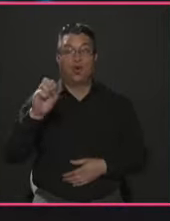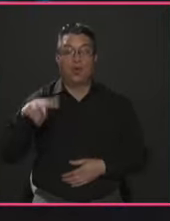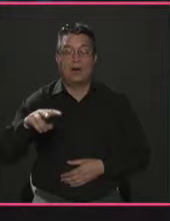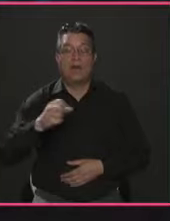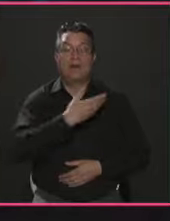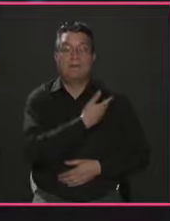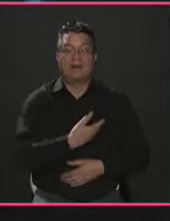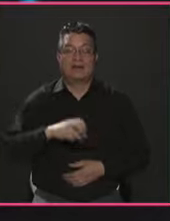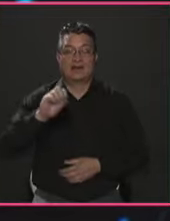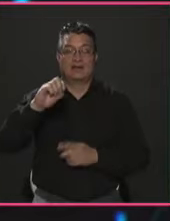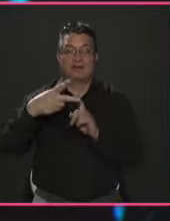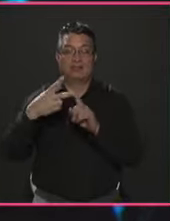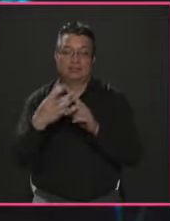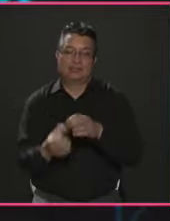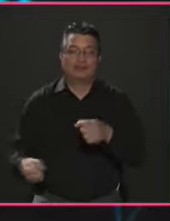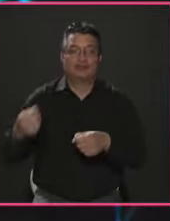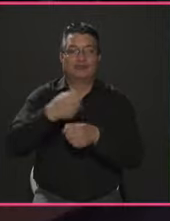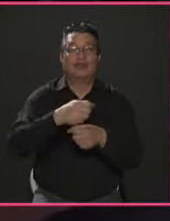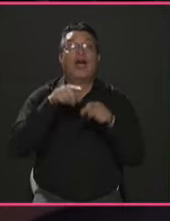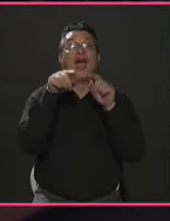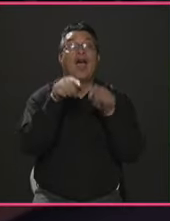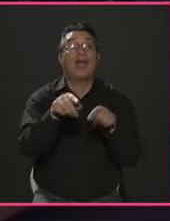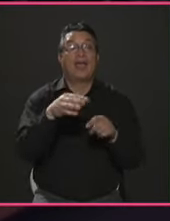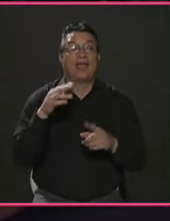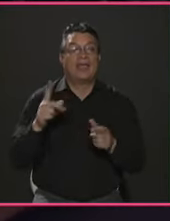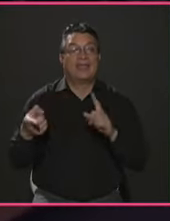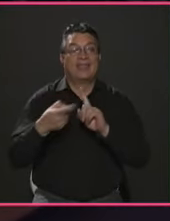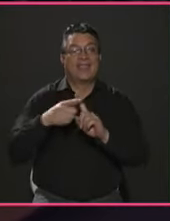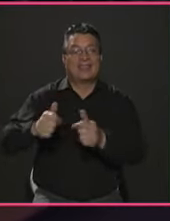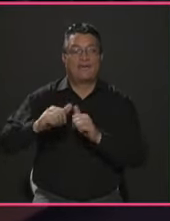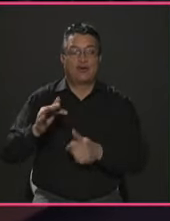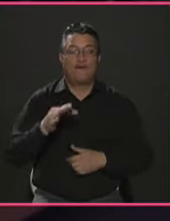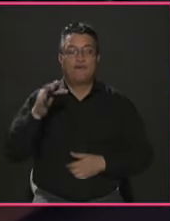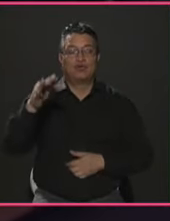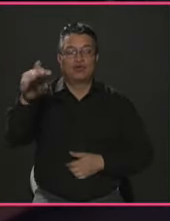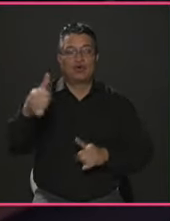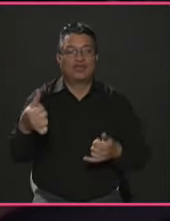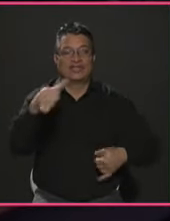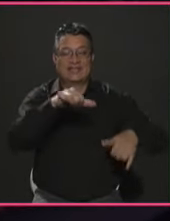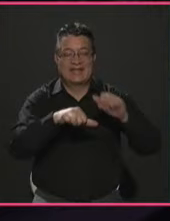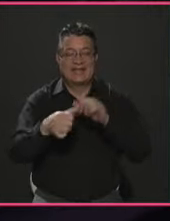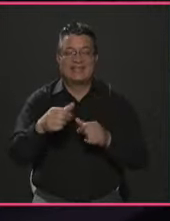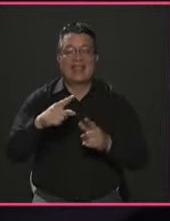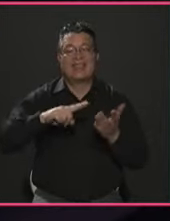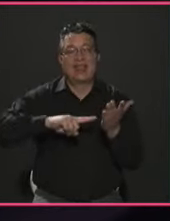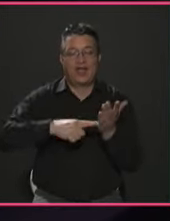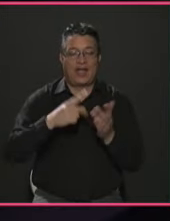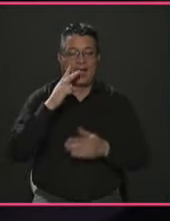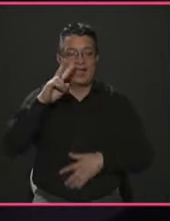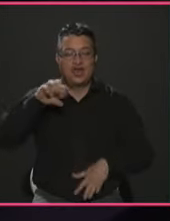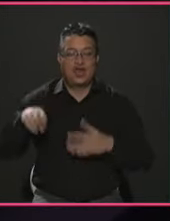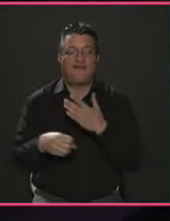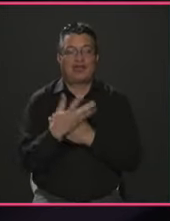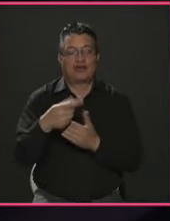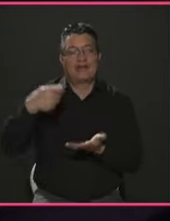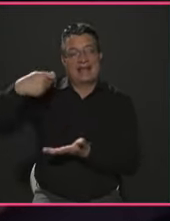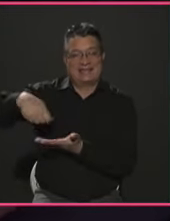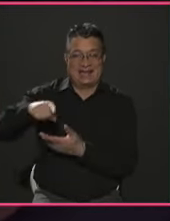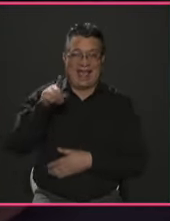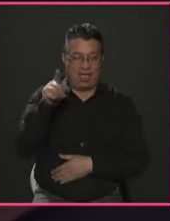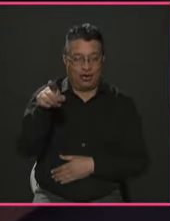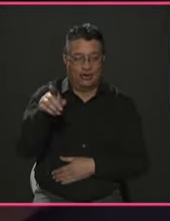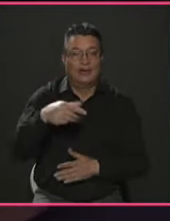subrogante de la comisión desafíos del futuro ciencia tecnología e Innovación también del senado donde se